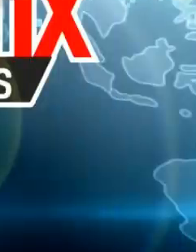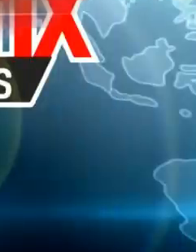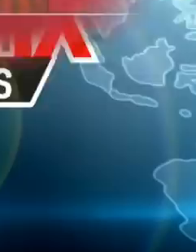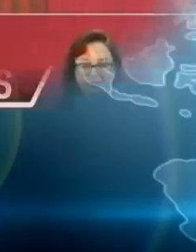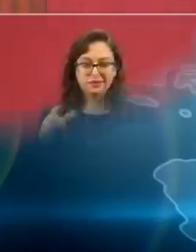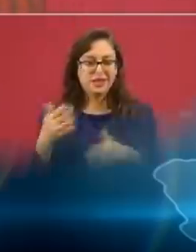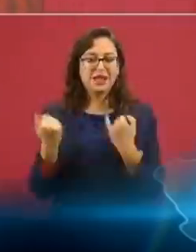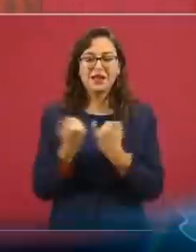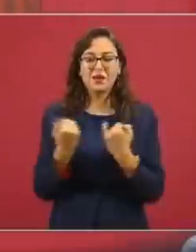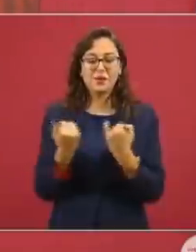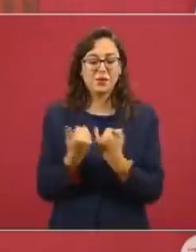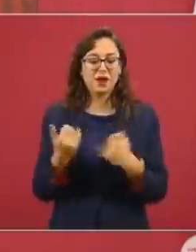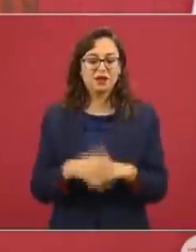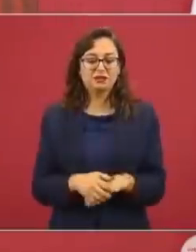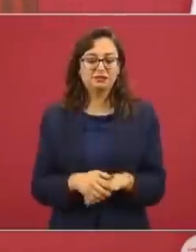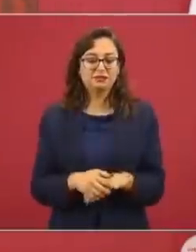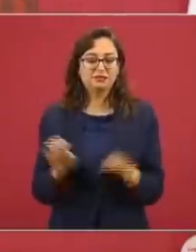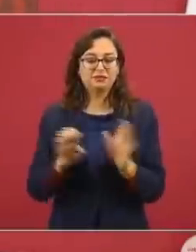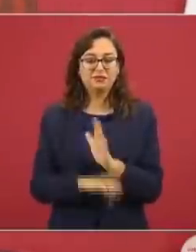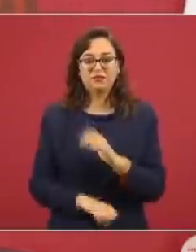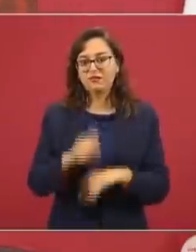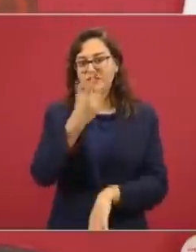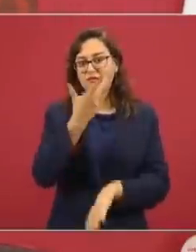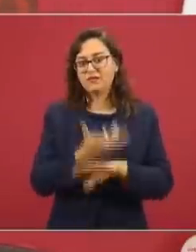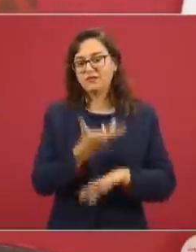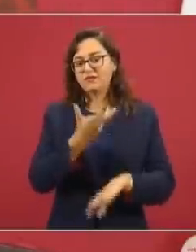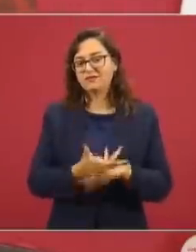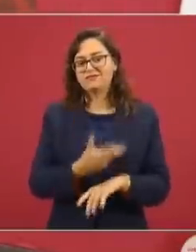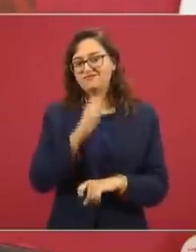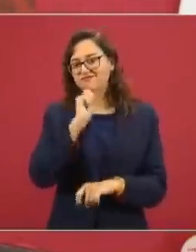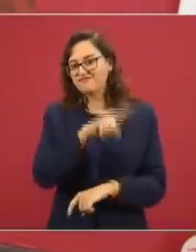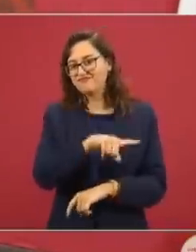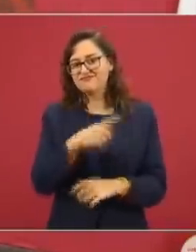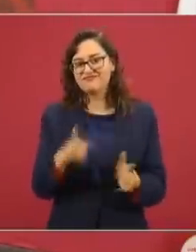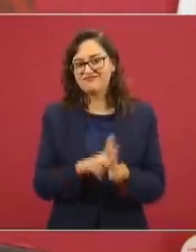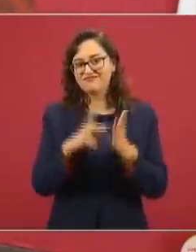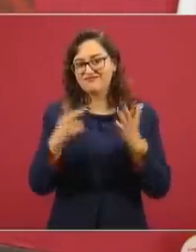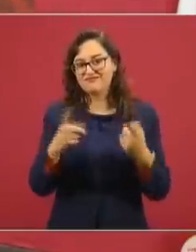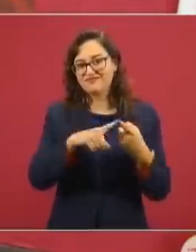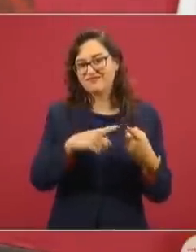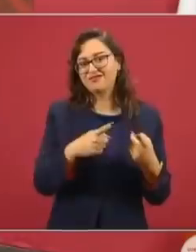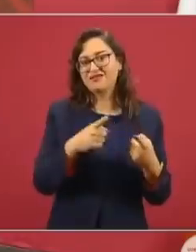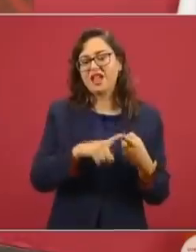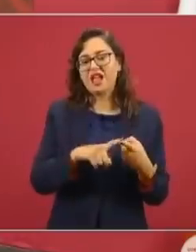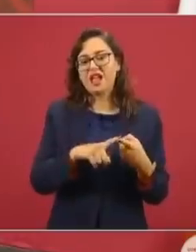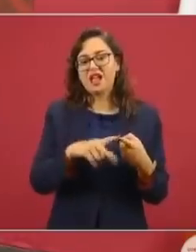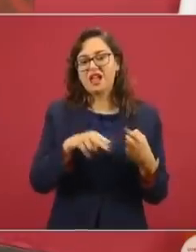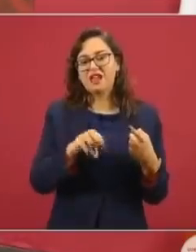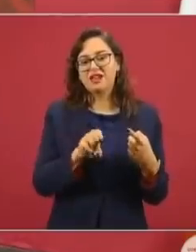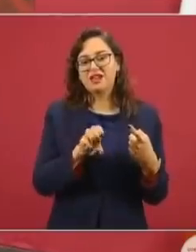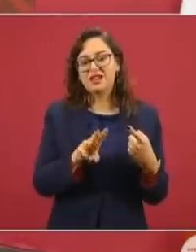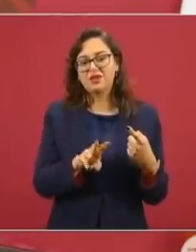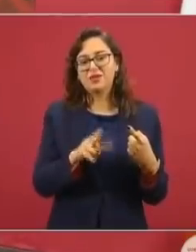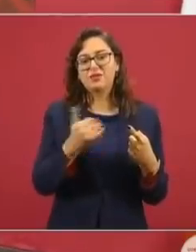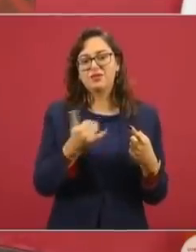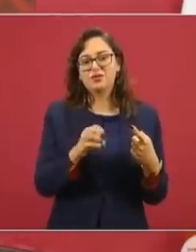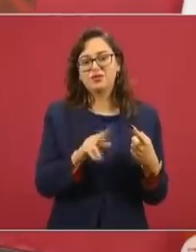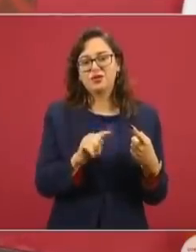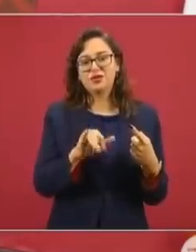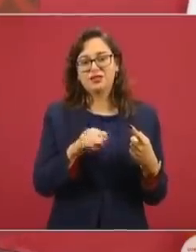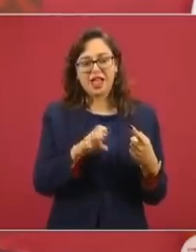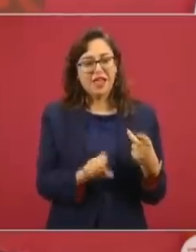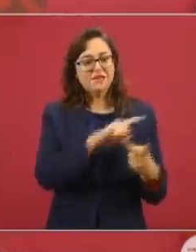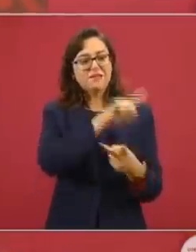El New York Times está igual que el Reforma. No hay ninguna